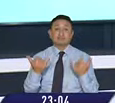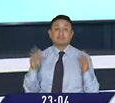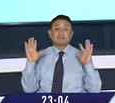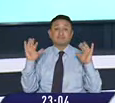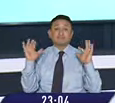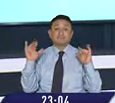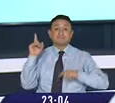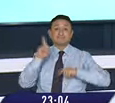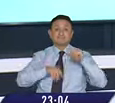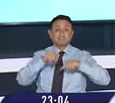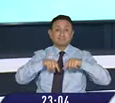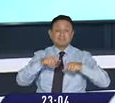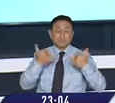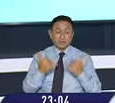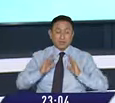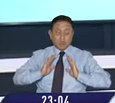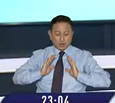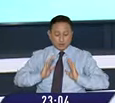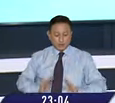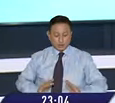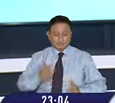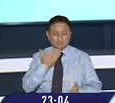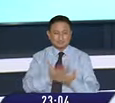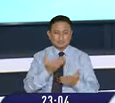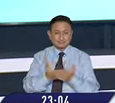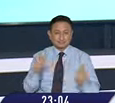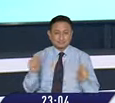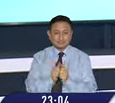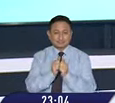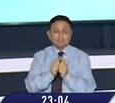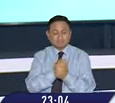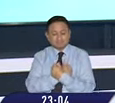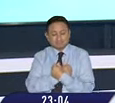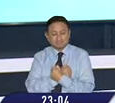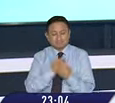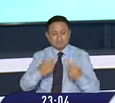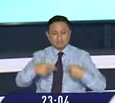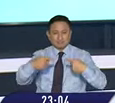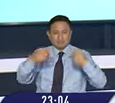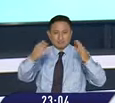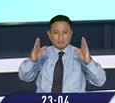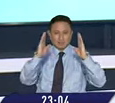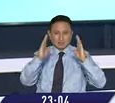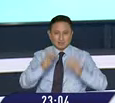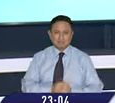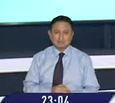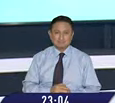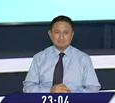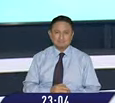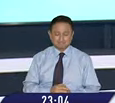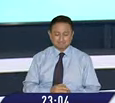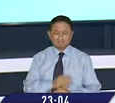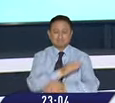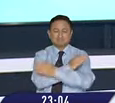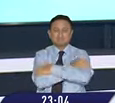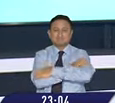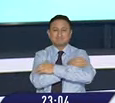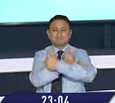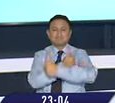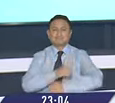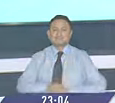nos despedimos, amigos. Momento de descansar. Gracias por su compañía, cariño, pero sobre todo esa fiel sintonía. Un abrazo grande.